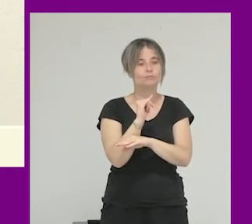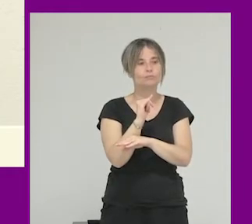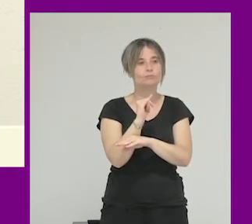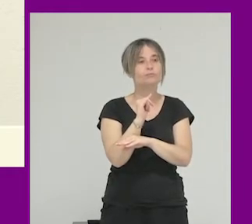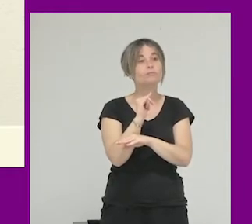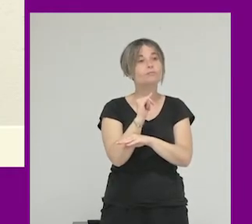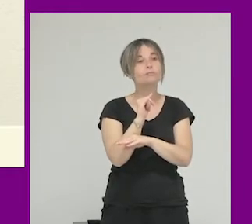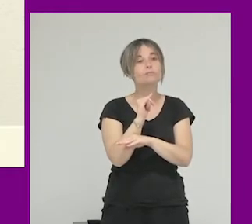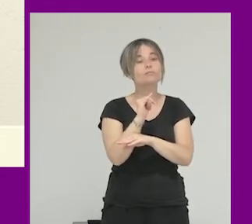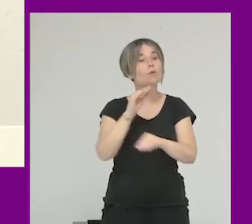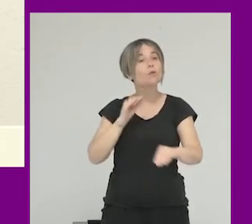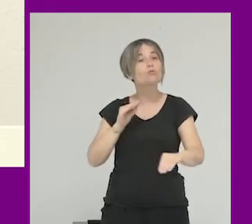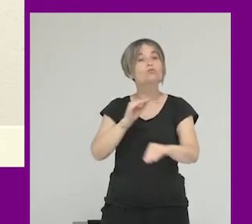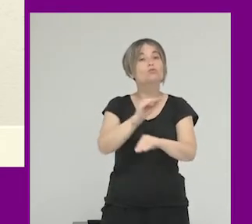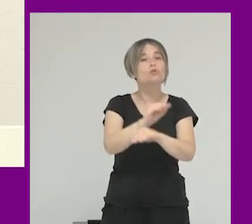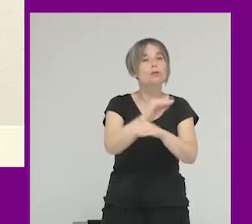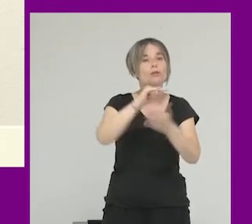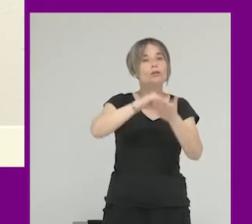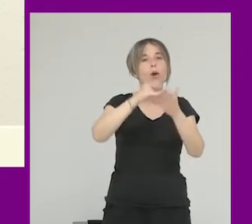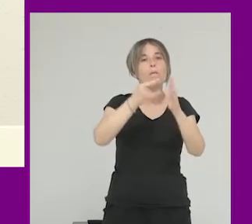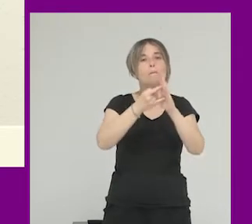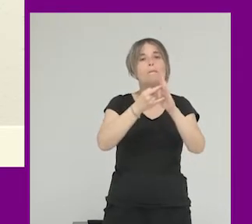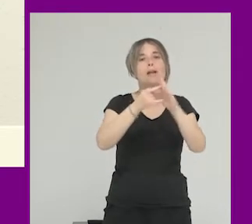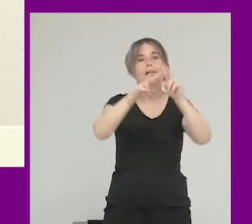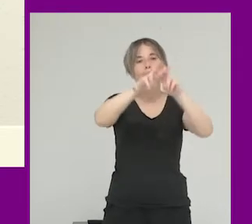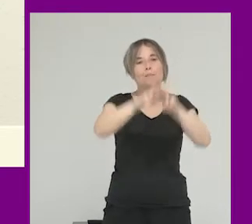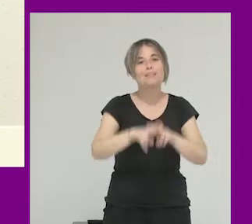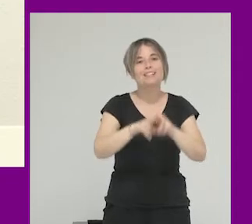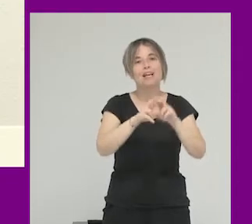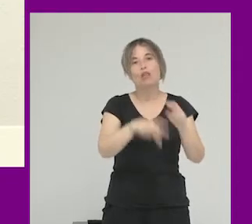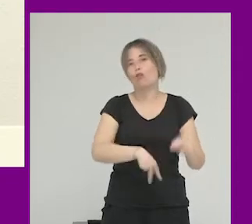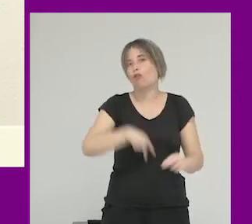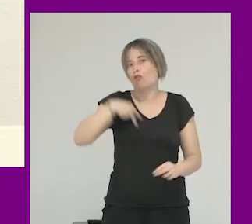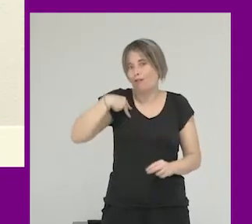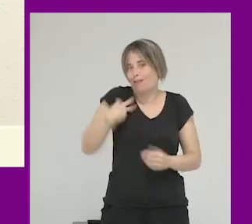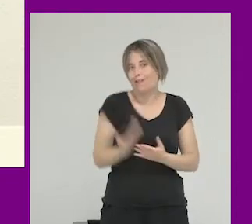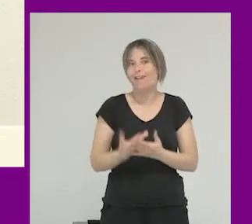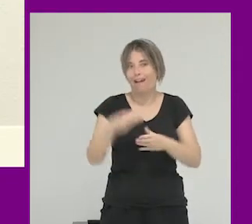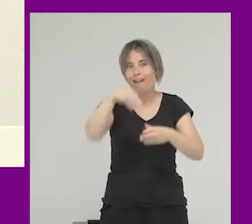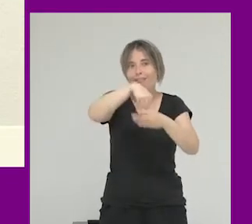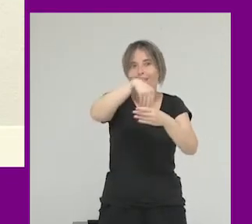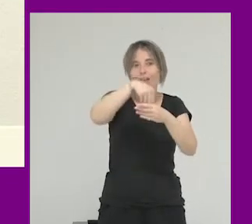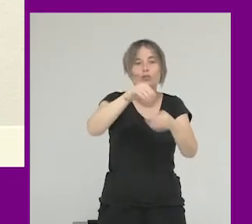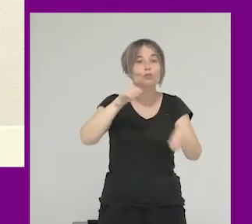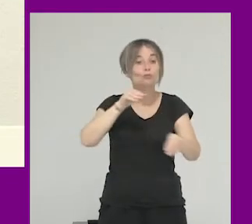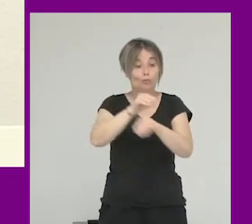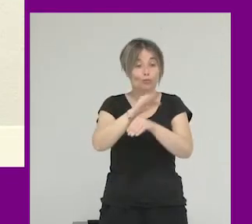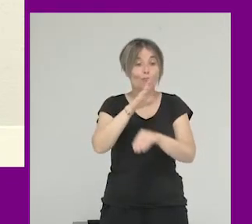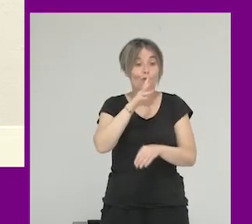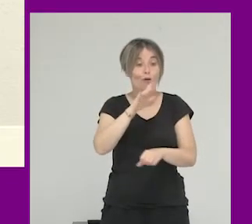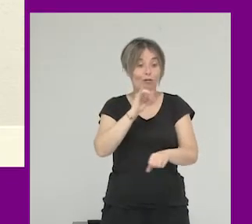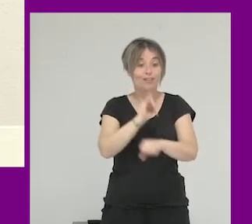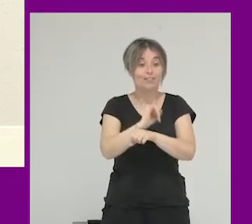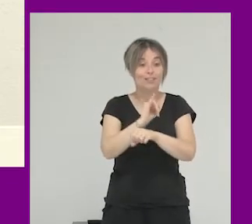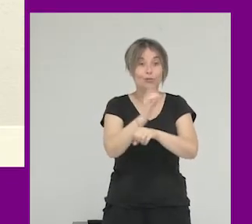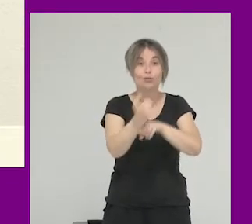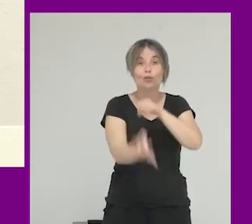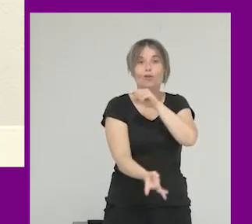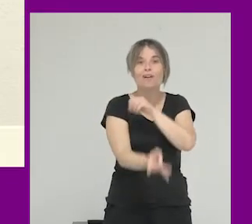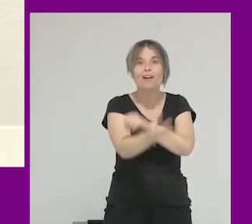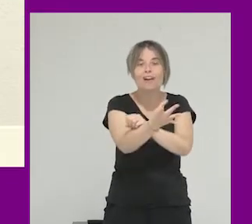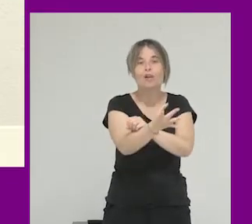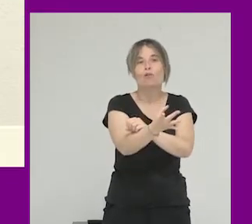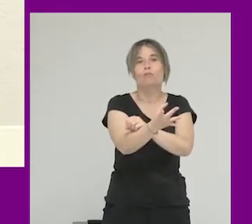con subvenciones del plan de investigación general. No por nada, sino porque el propio instituto creó